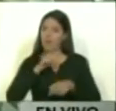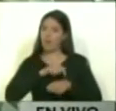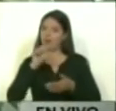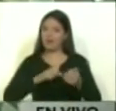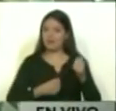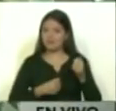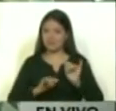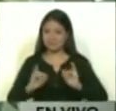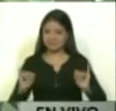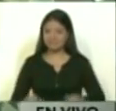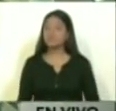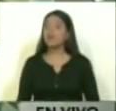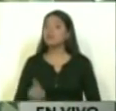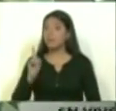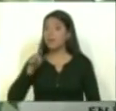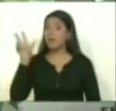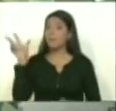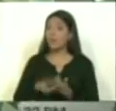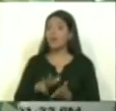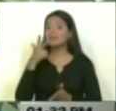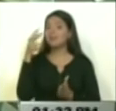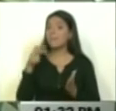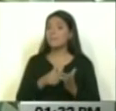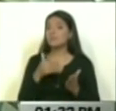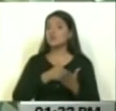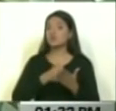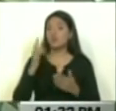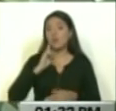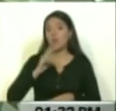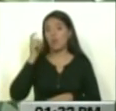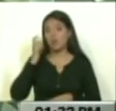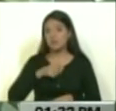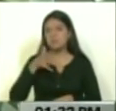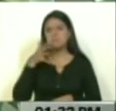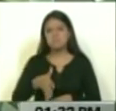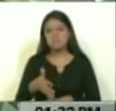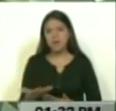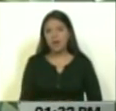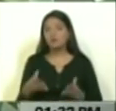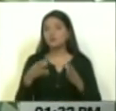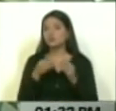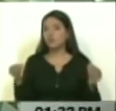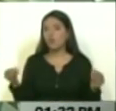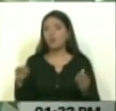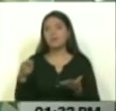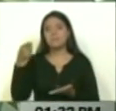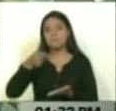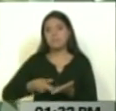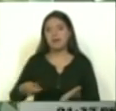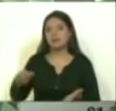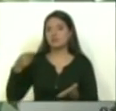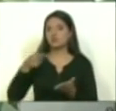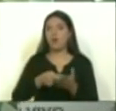Igualmente aprobé 3.000 millones de bolívares para todo lo que tiene que ver la inversión de